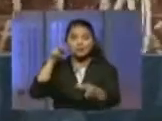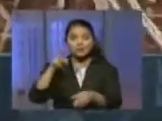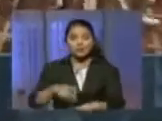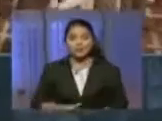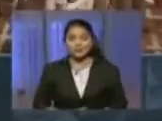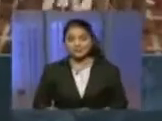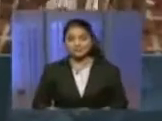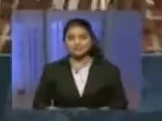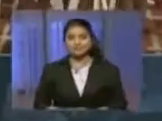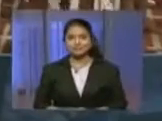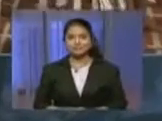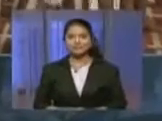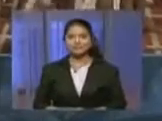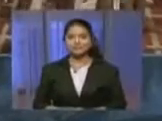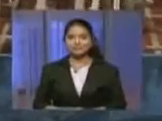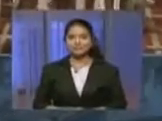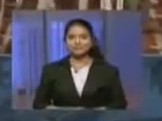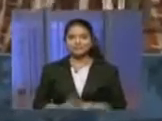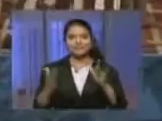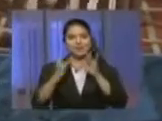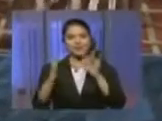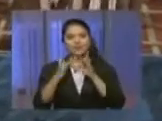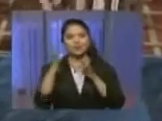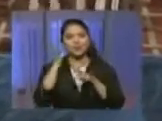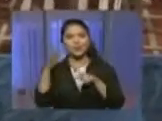adelante ministra Clara